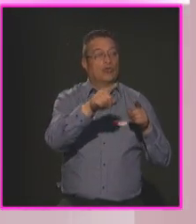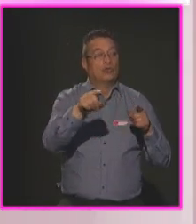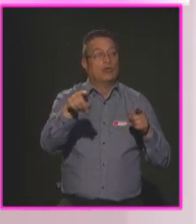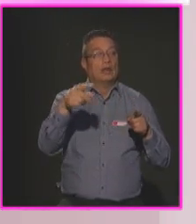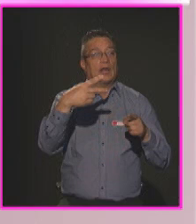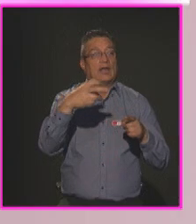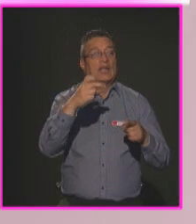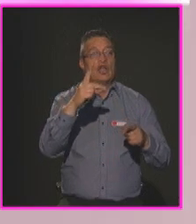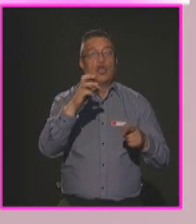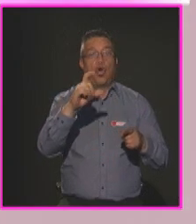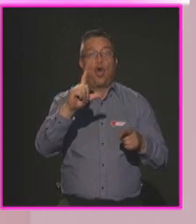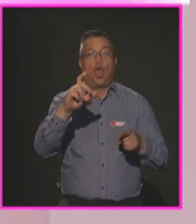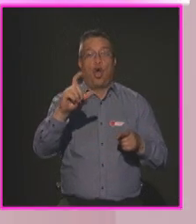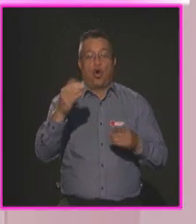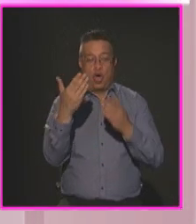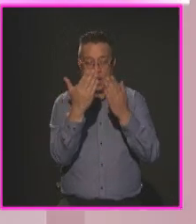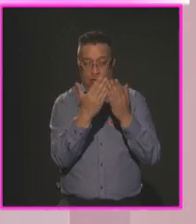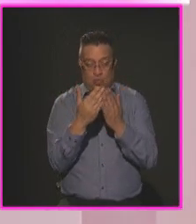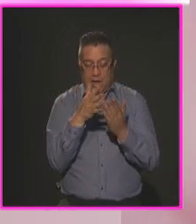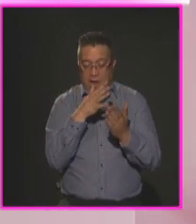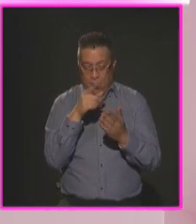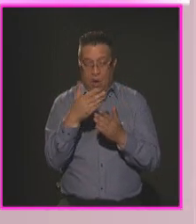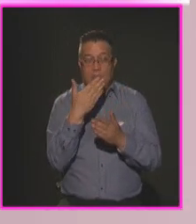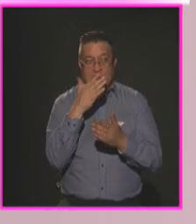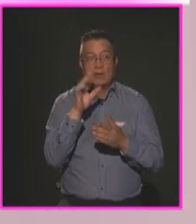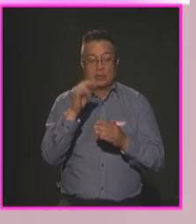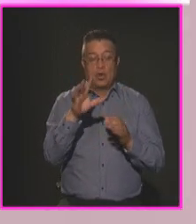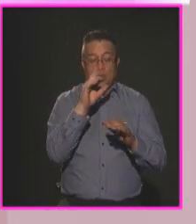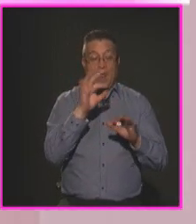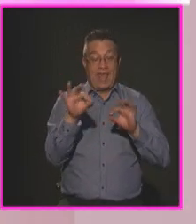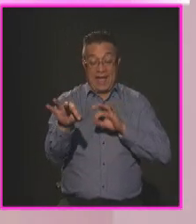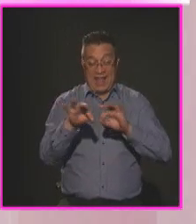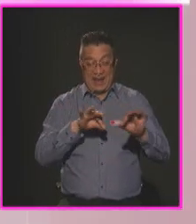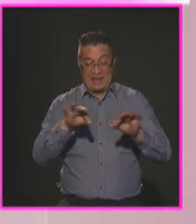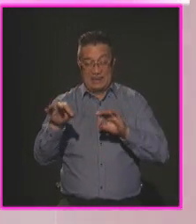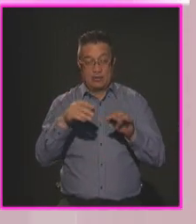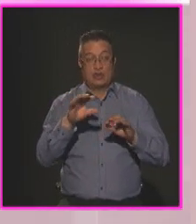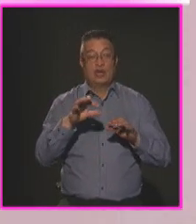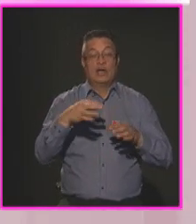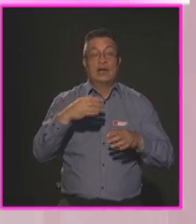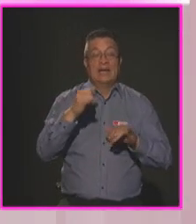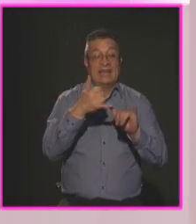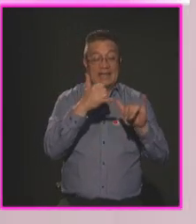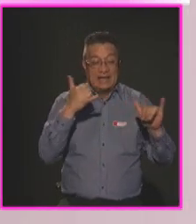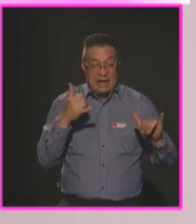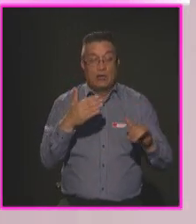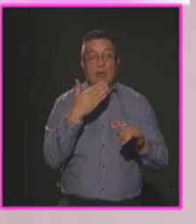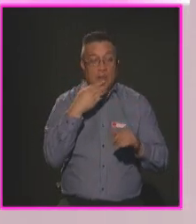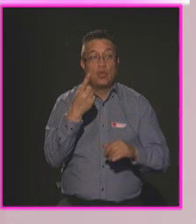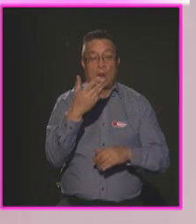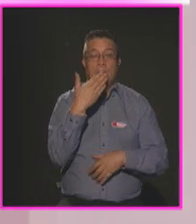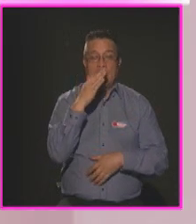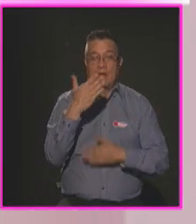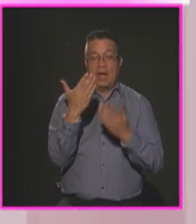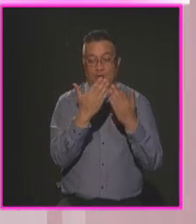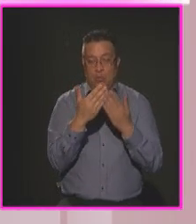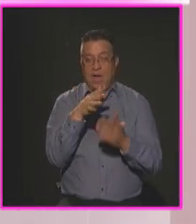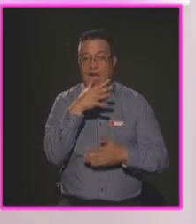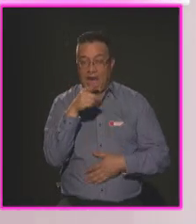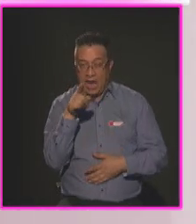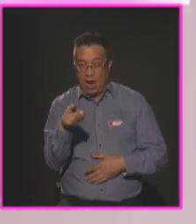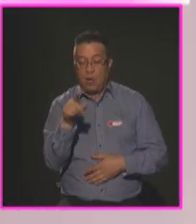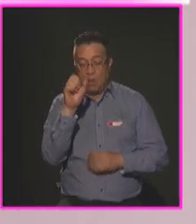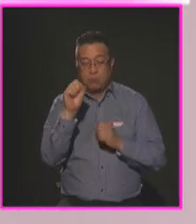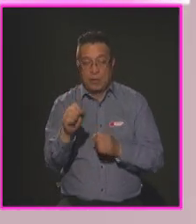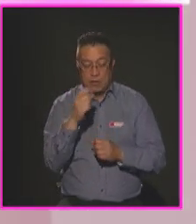Cada municipio debería tener un hidrólogo, así como tiene un arquitecto, un ingeniero civil, etc., un hidrólogo. ¿Por qué? Porque ahí el